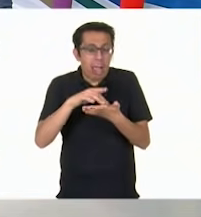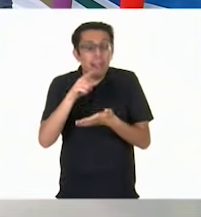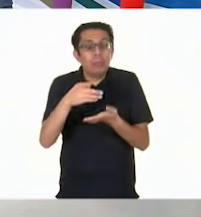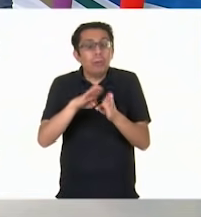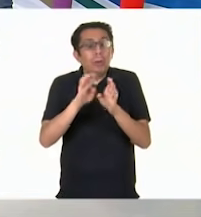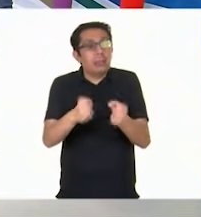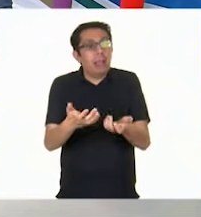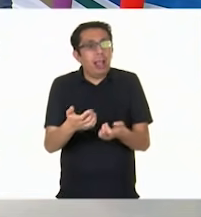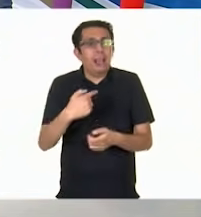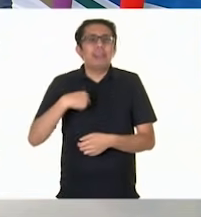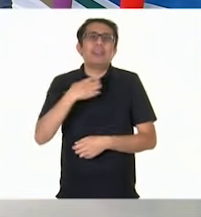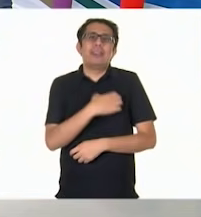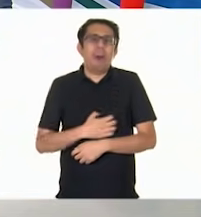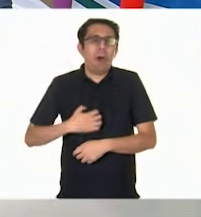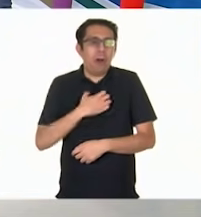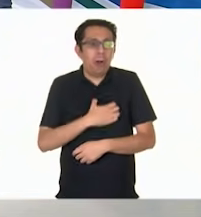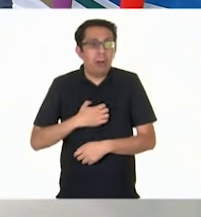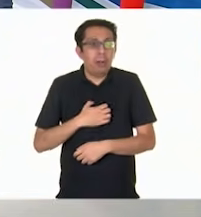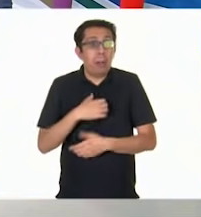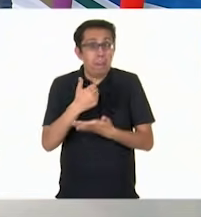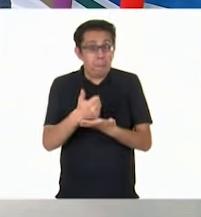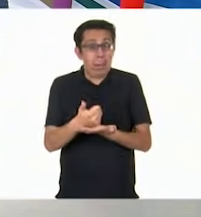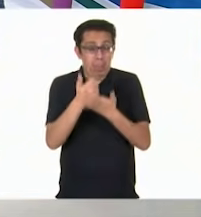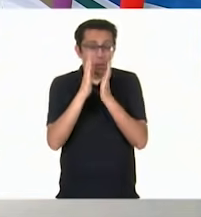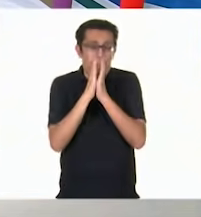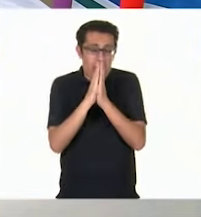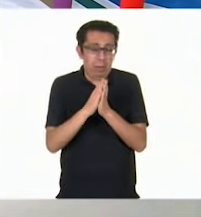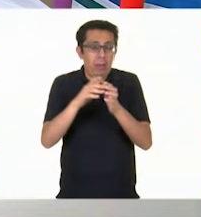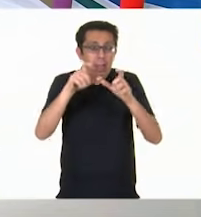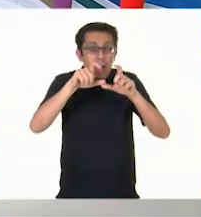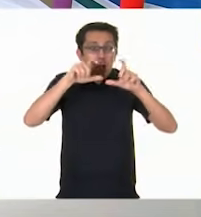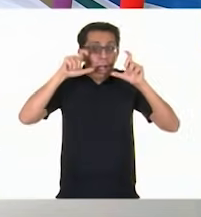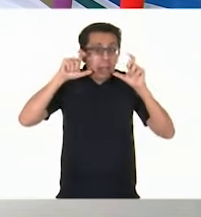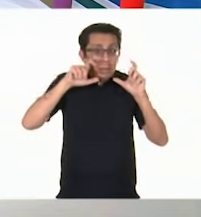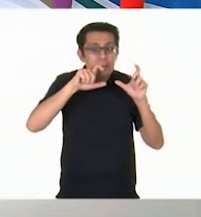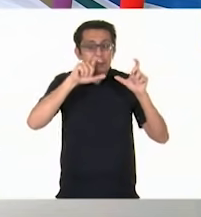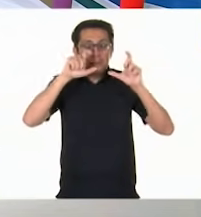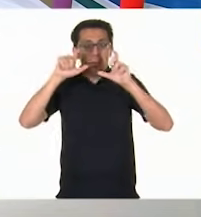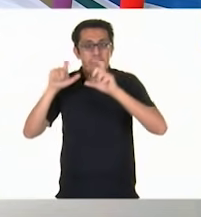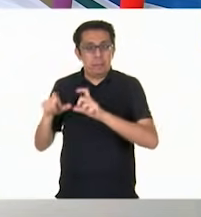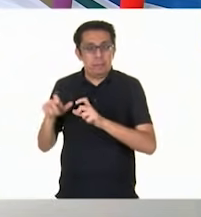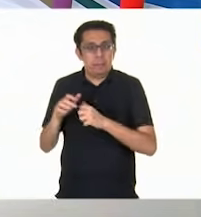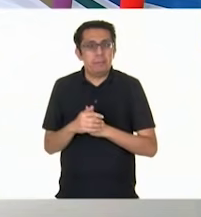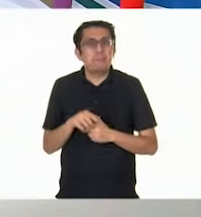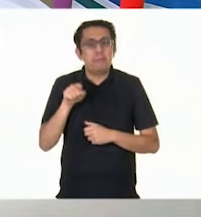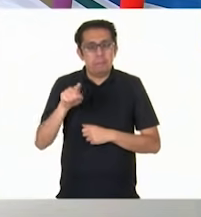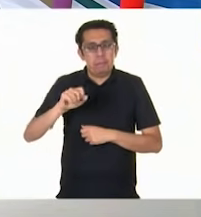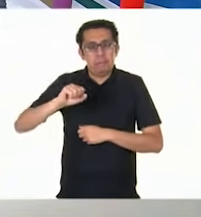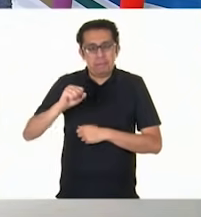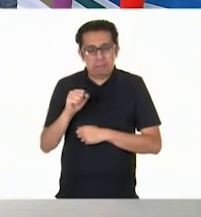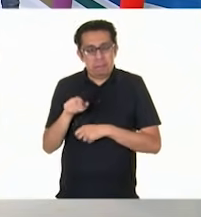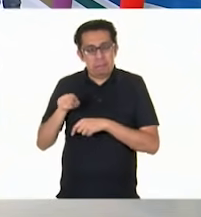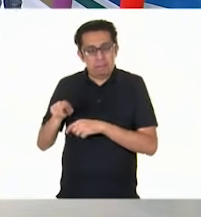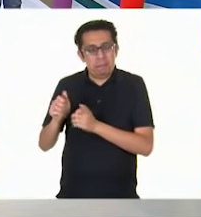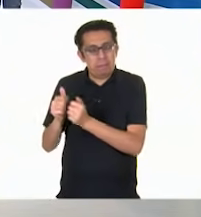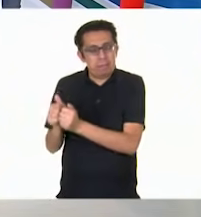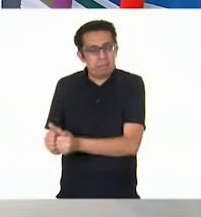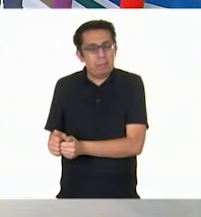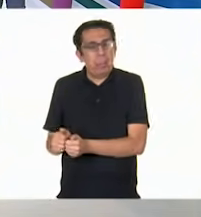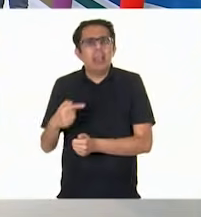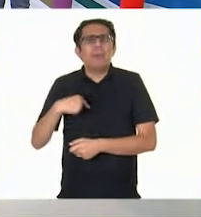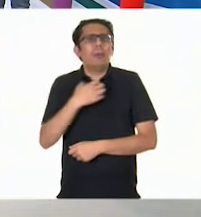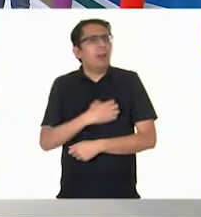tal? Súper contenta. ¿Me ayudas con mi cubrebocas? ¡Claro! Y lo guardamos por aquí abajo, ¿va? ¿Sabe por qué estoy